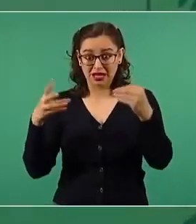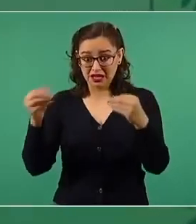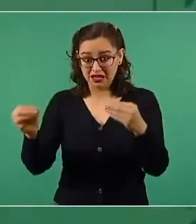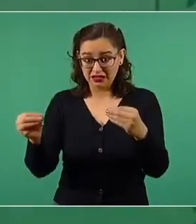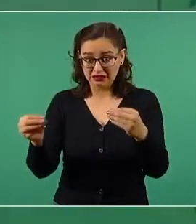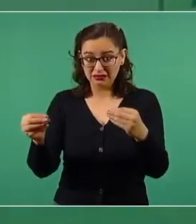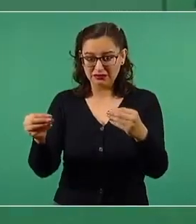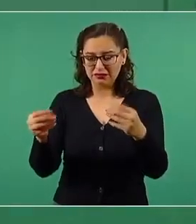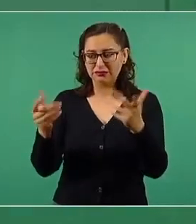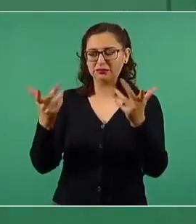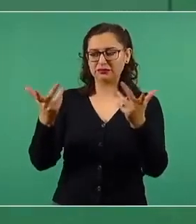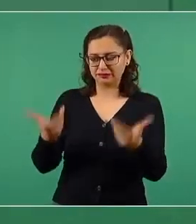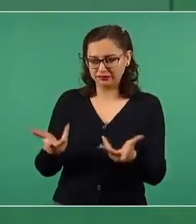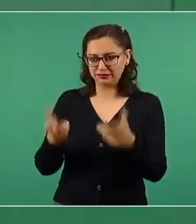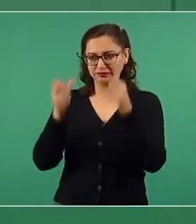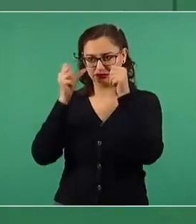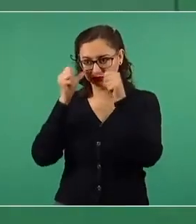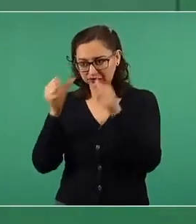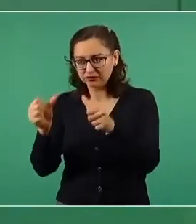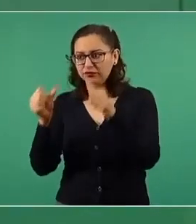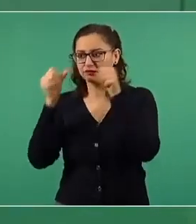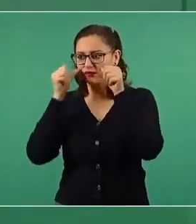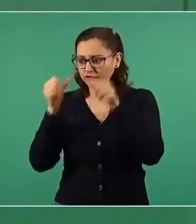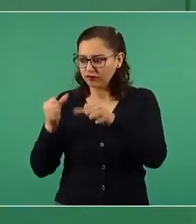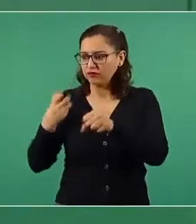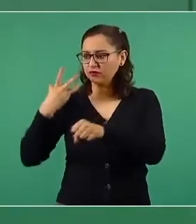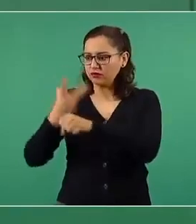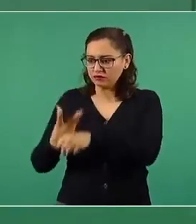el problema lo seguimos atendiendo